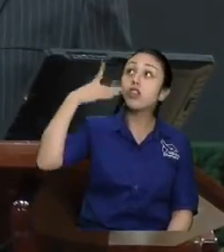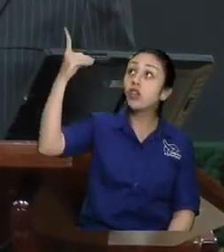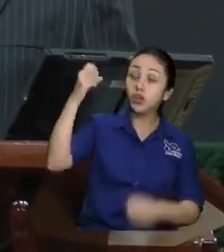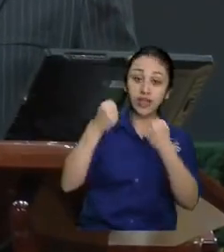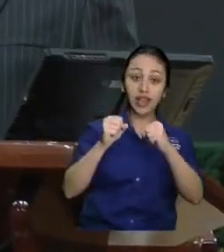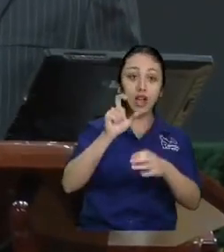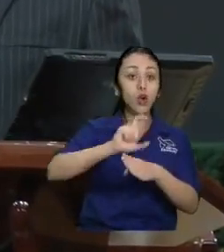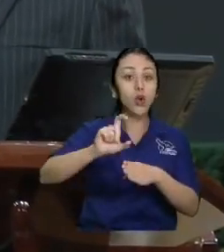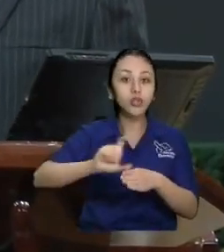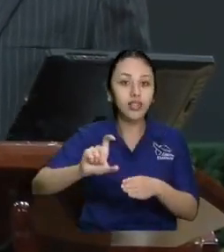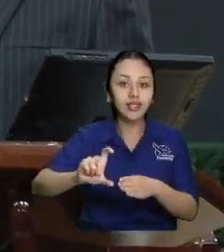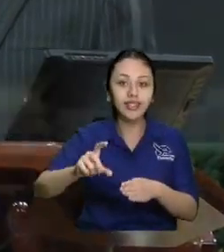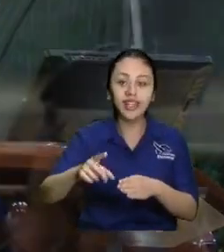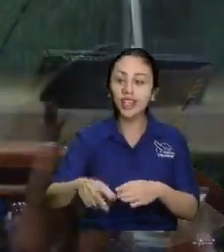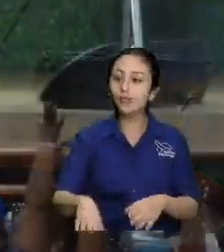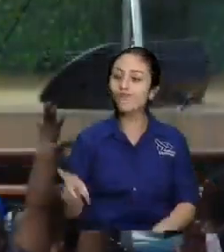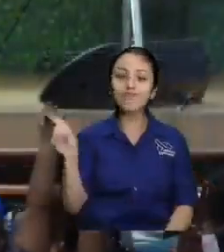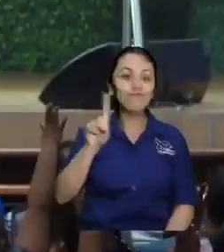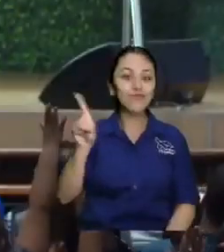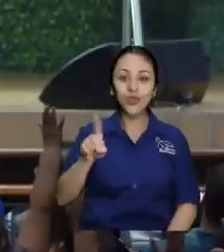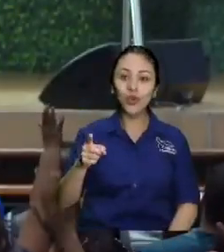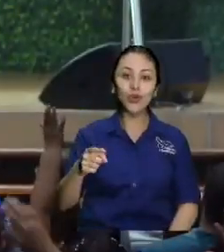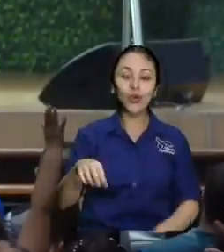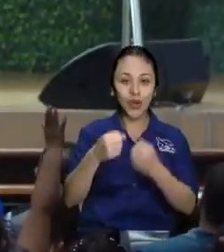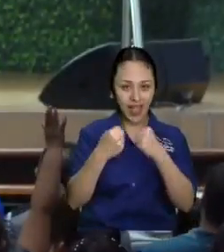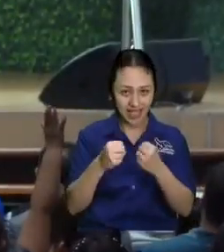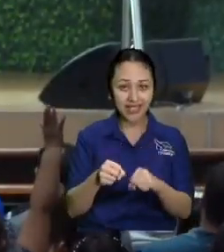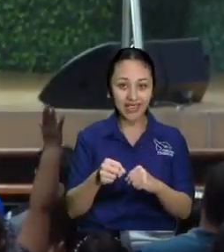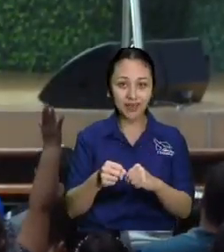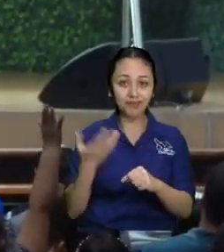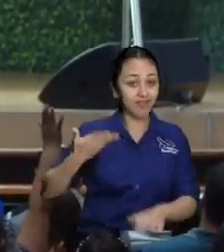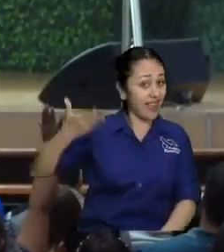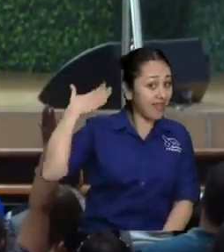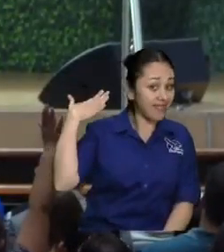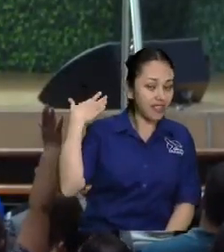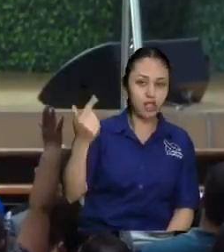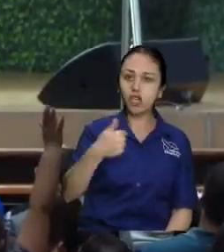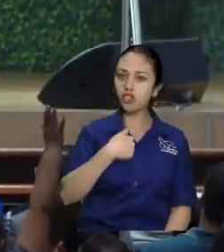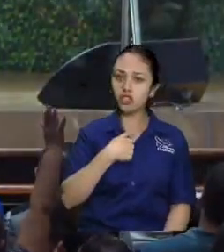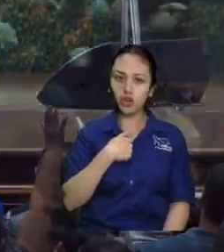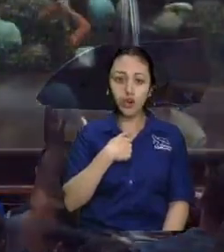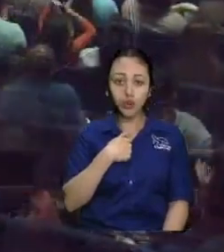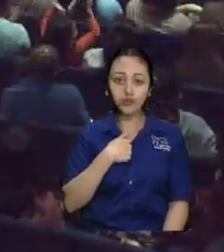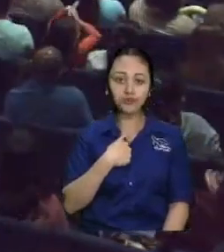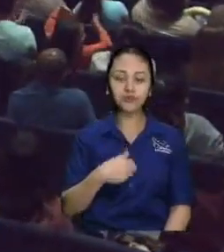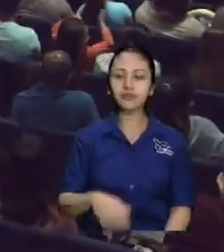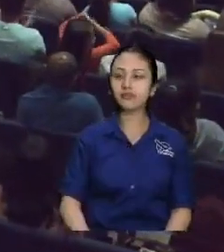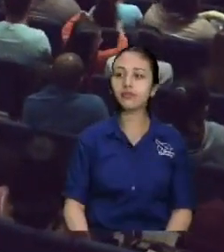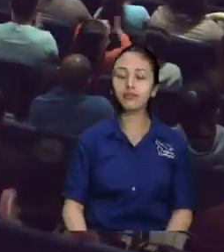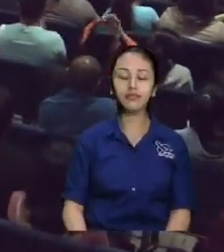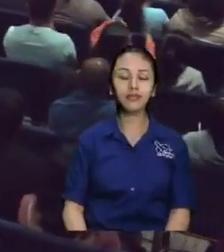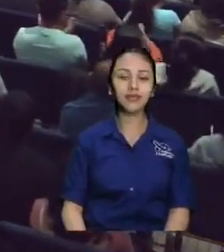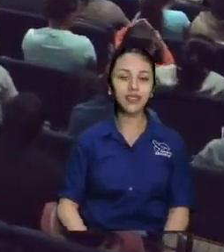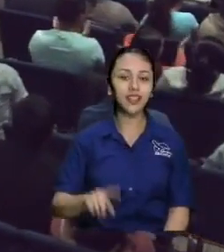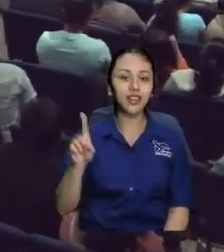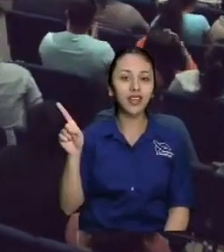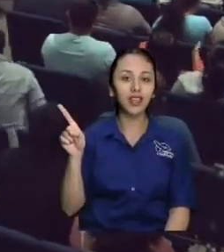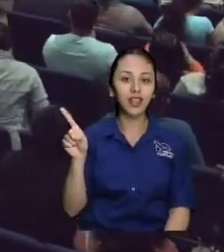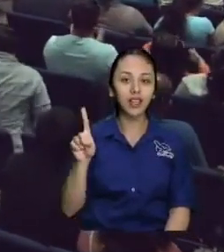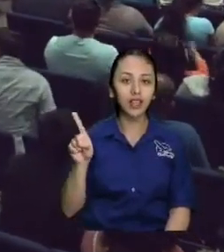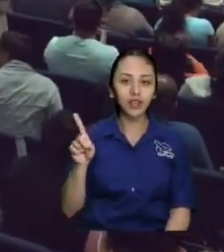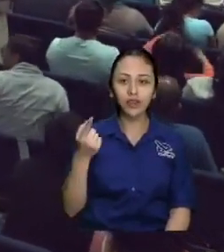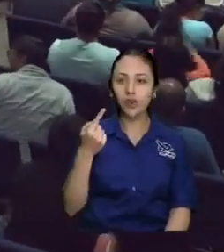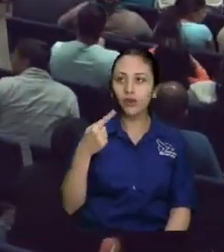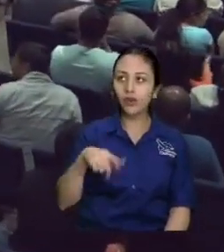se han realizado. Ahora, eso no me lo estoy inventando ni se lo estoy diciendo para alegrarlo solamente, pero está